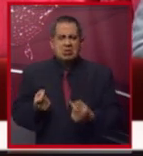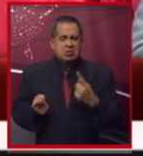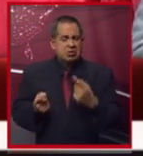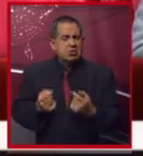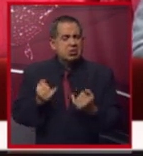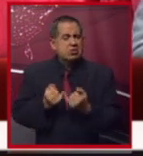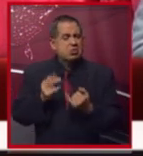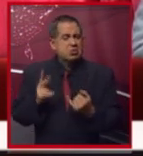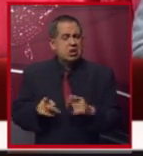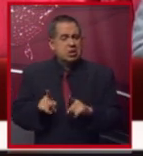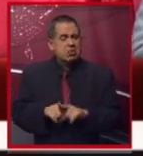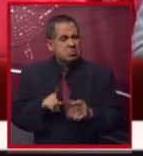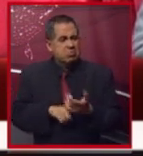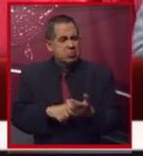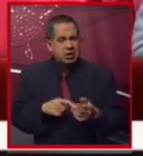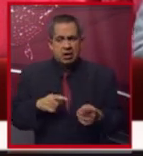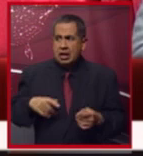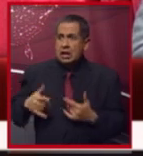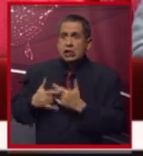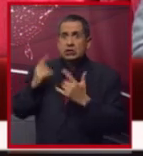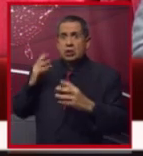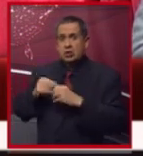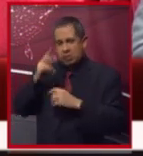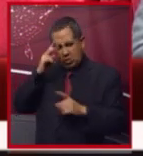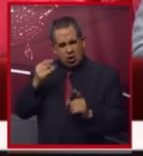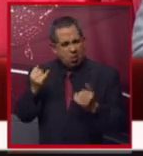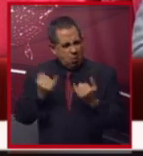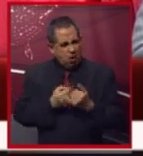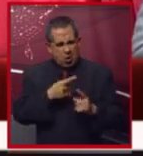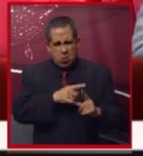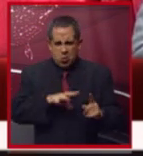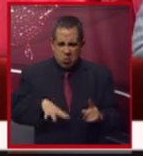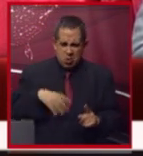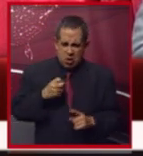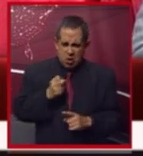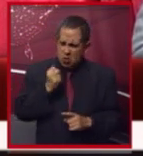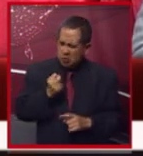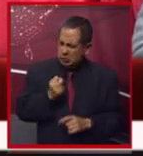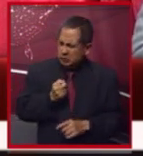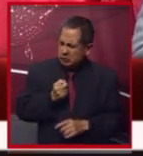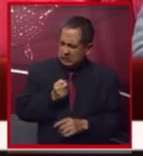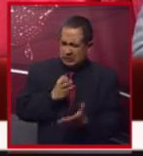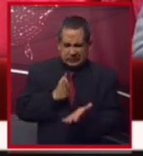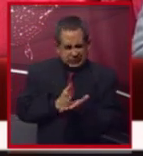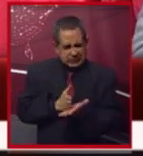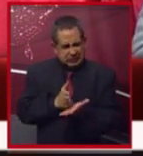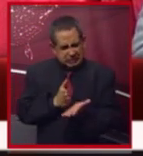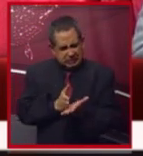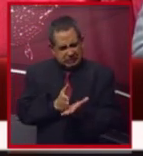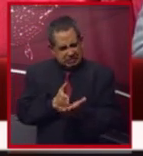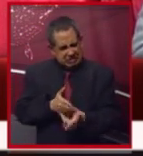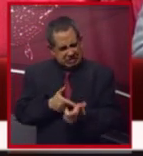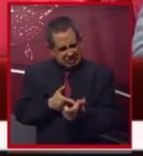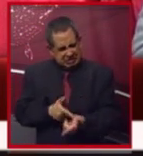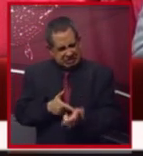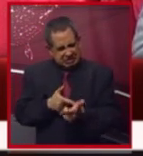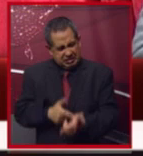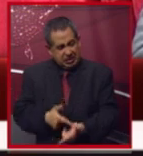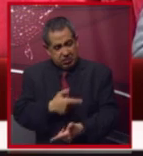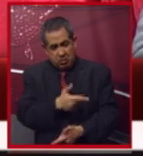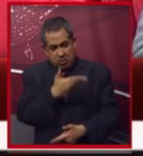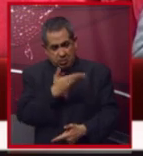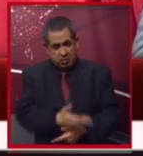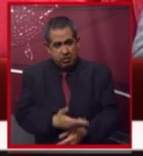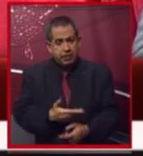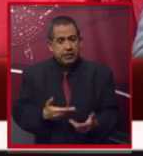Pocos personajes en la vida de México han mostrado tal perseverancia y constancia